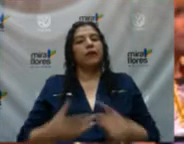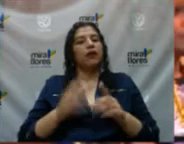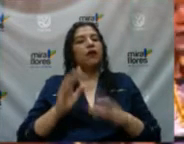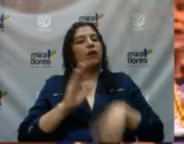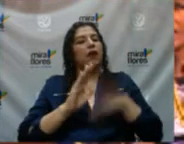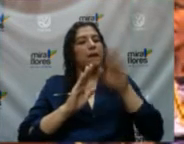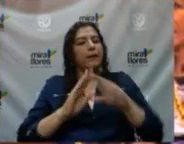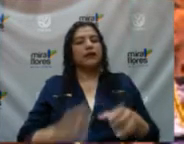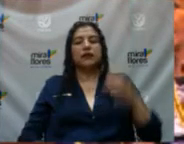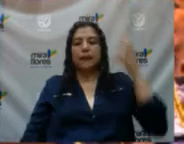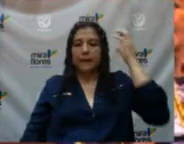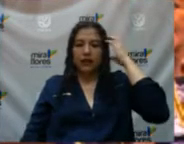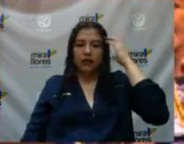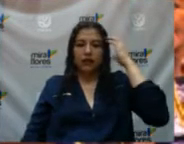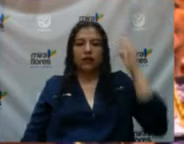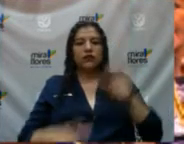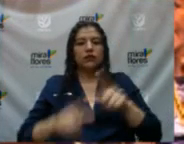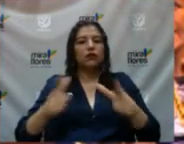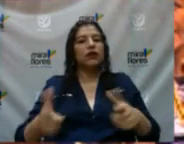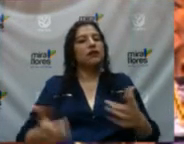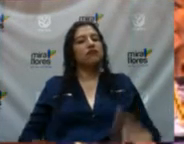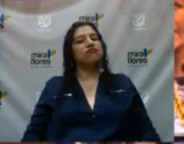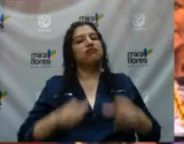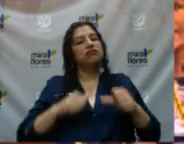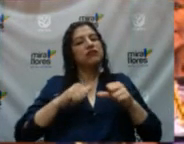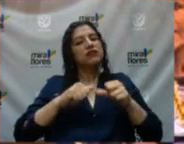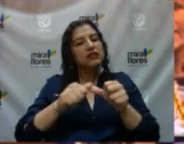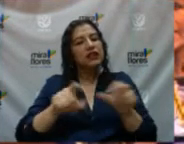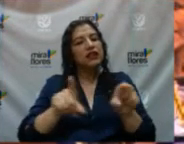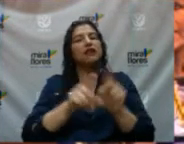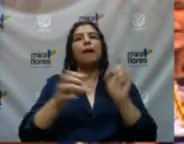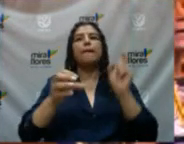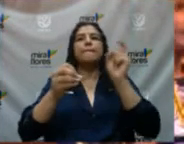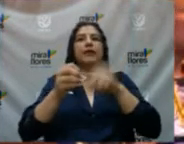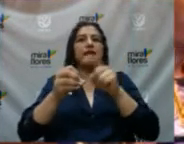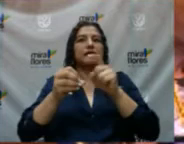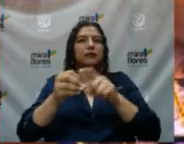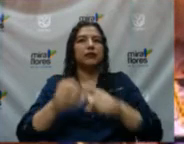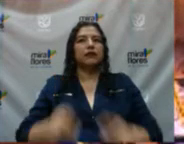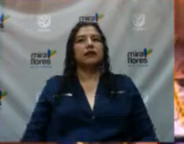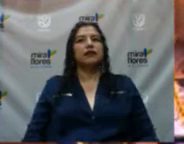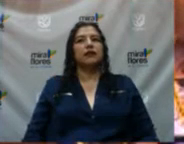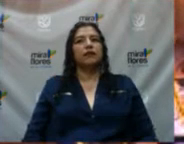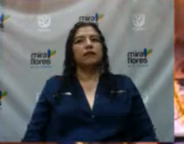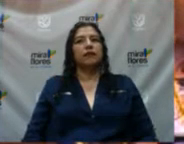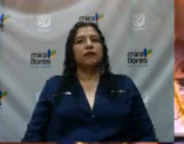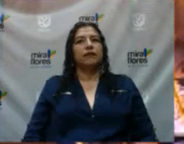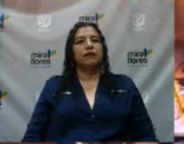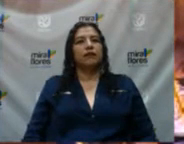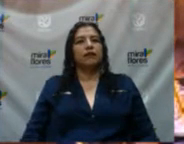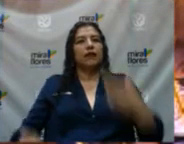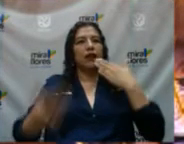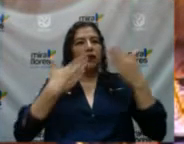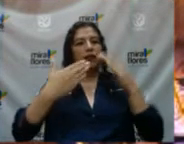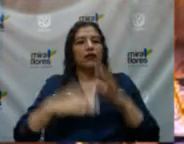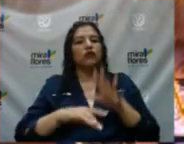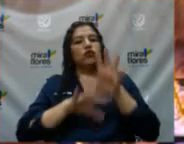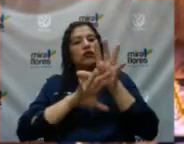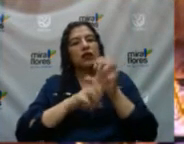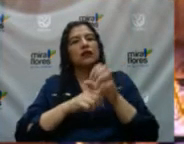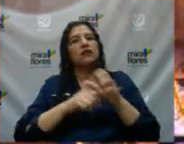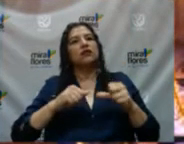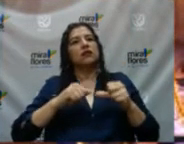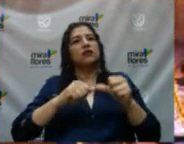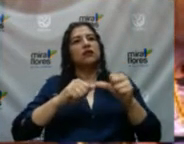Miraflores es un distrito vivo y participativo que habla de su tradición continuamente, como